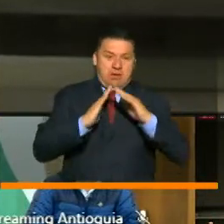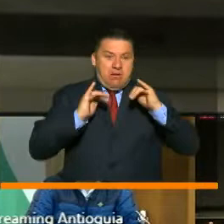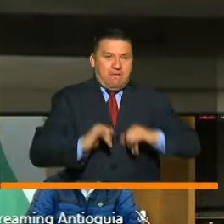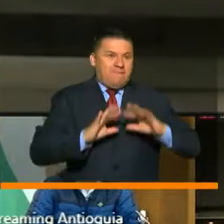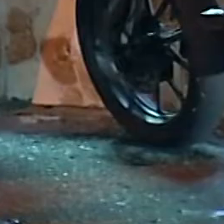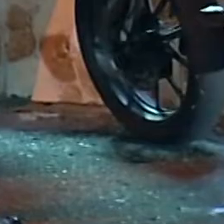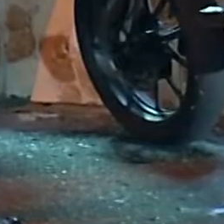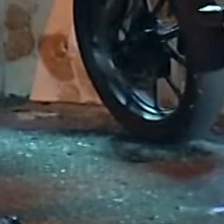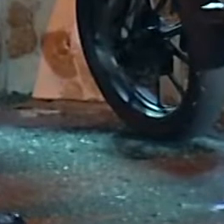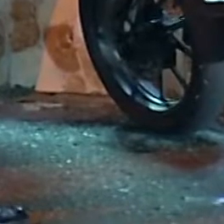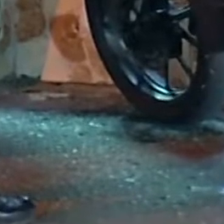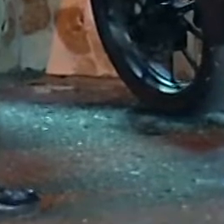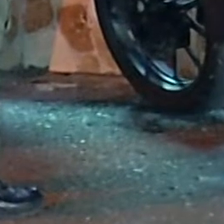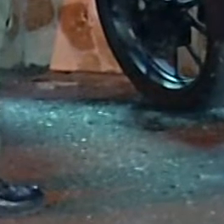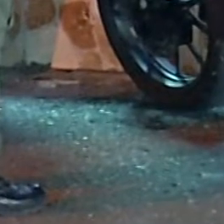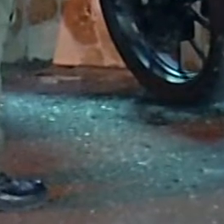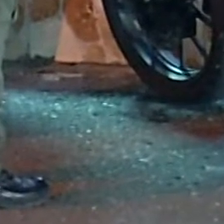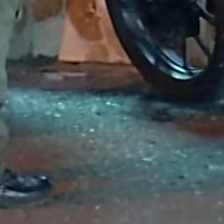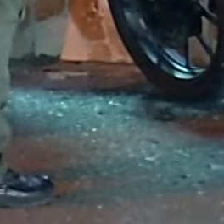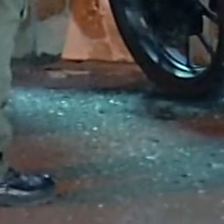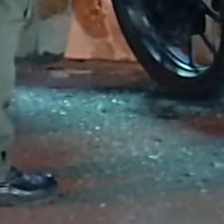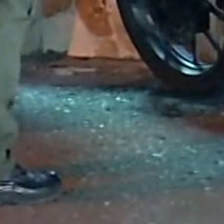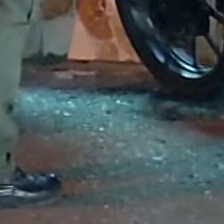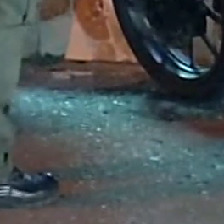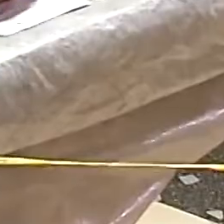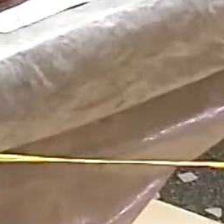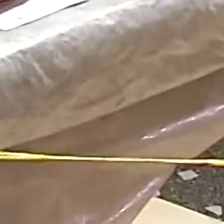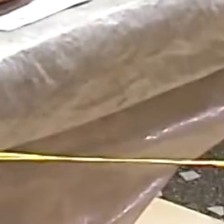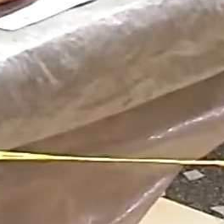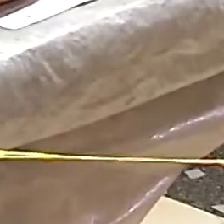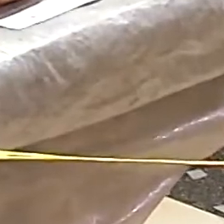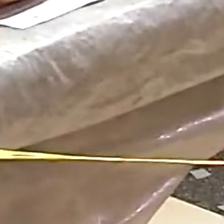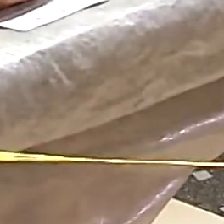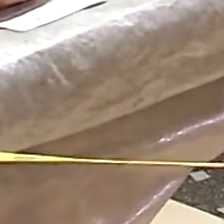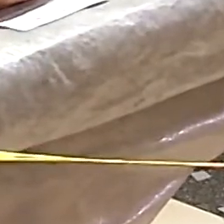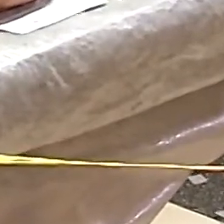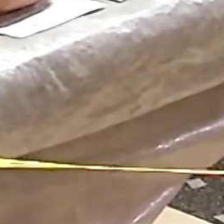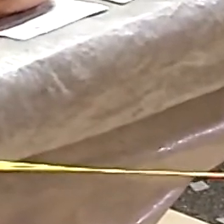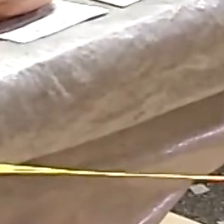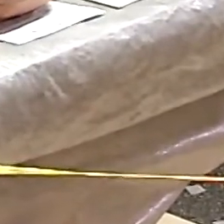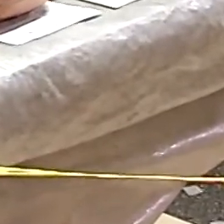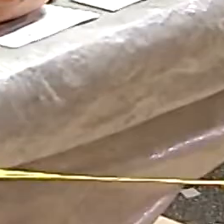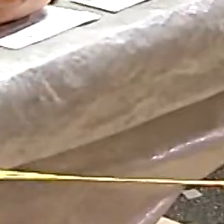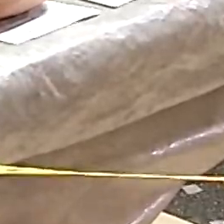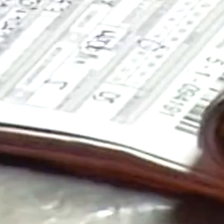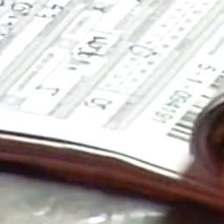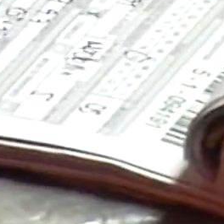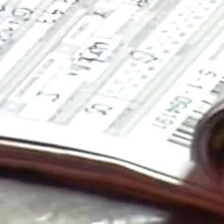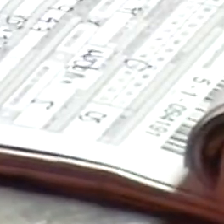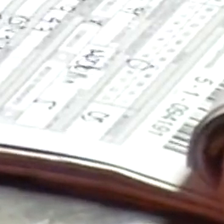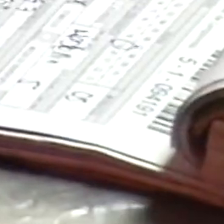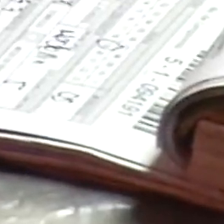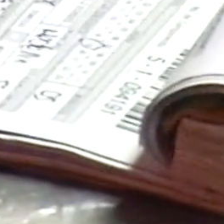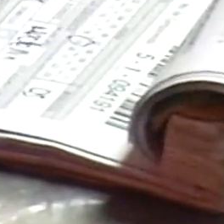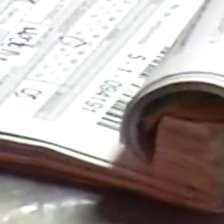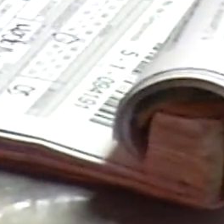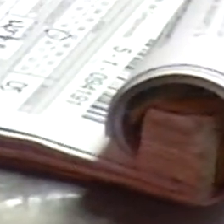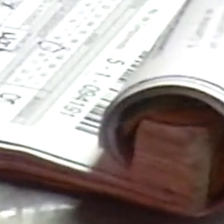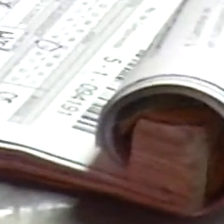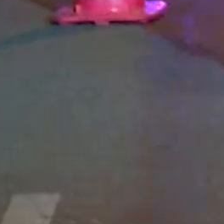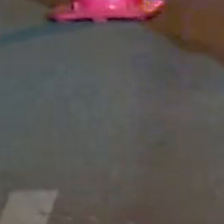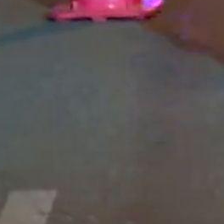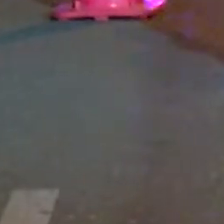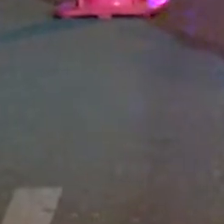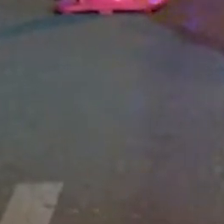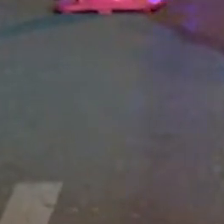de familiares. Las fiestas dentro y fuera de las viviendas que generen aglomeraciones están prohibidas. Medellín hace parte de la